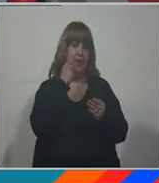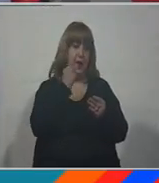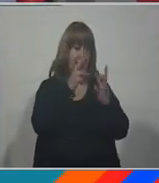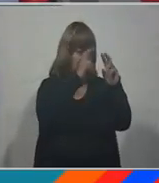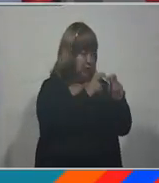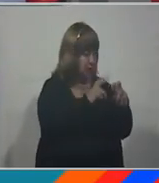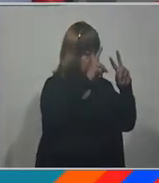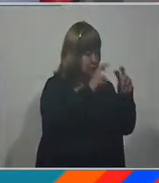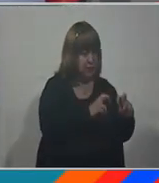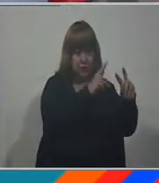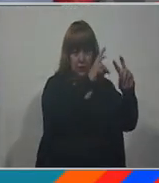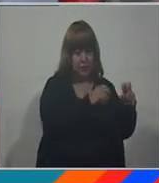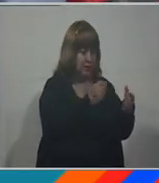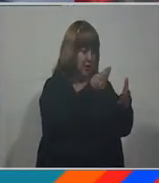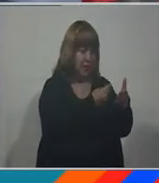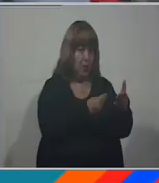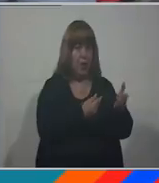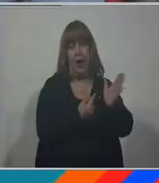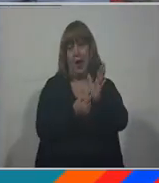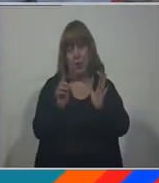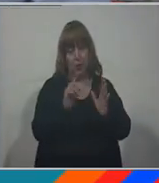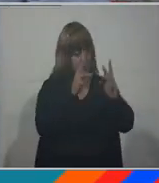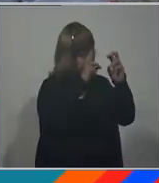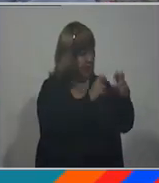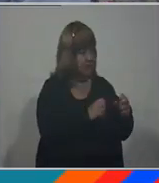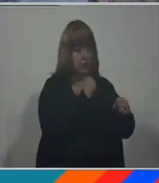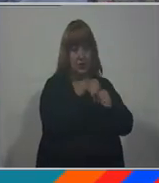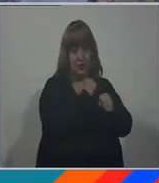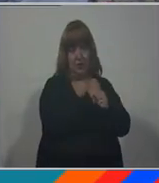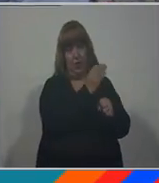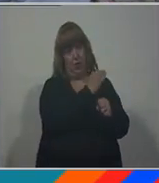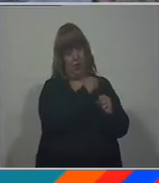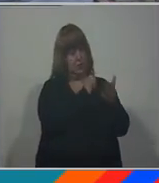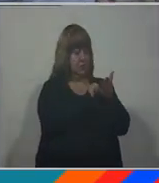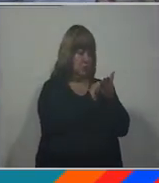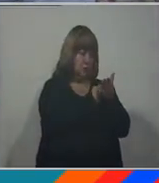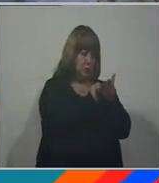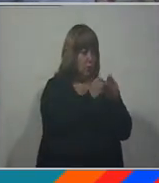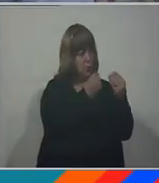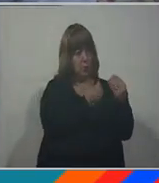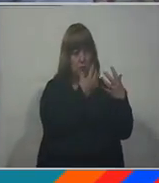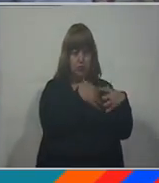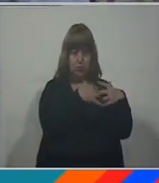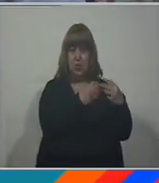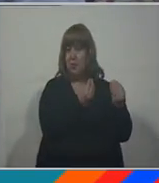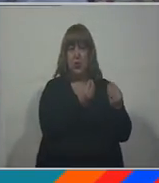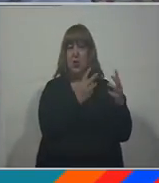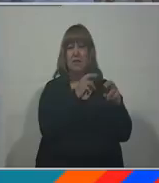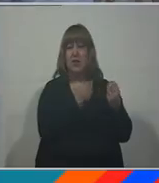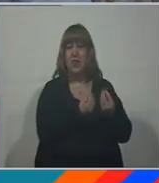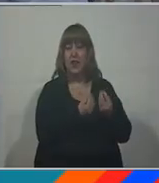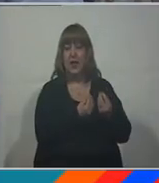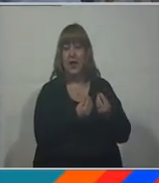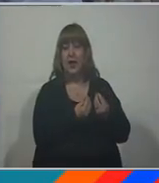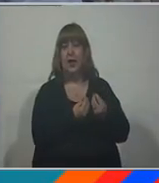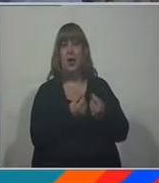investigación investigación no es sólo presentar el dibujito clara de un trabajo investigación muy grande y que te piden